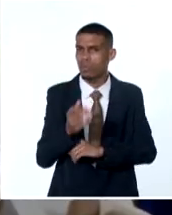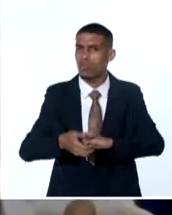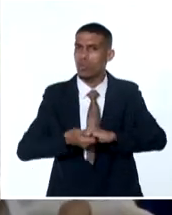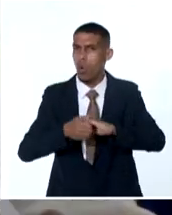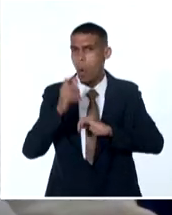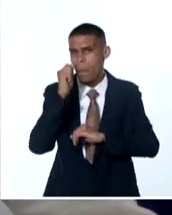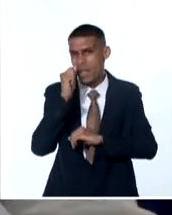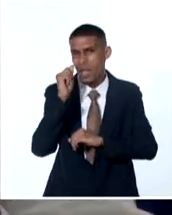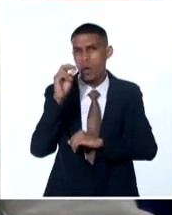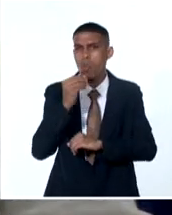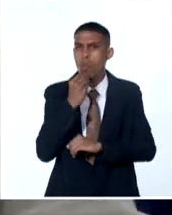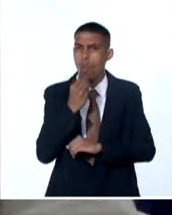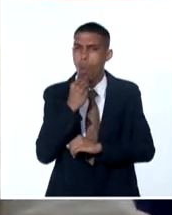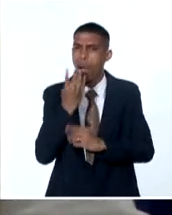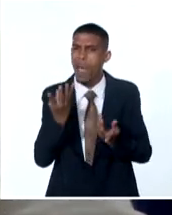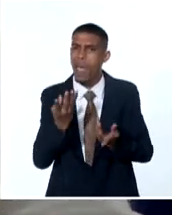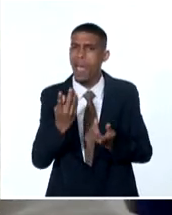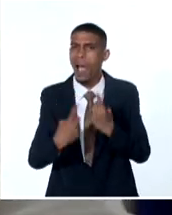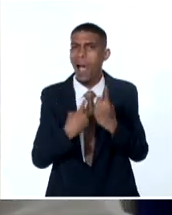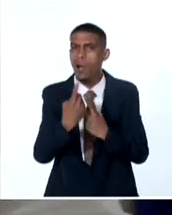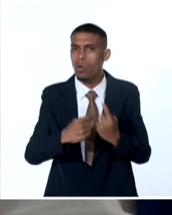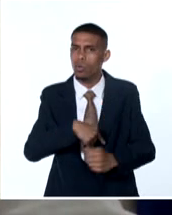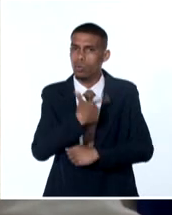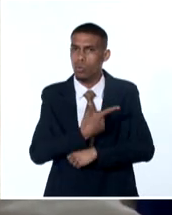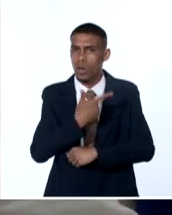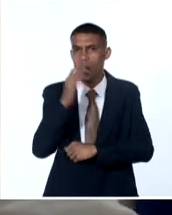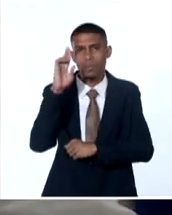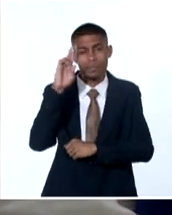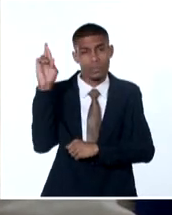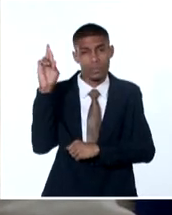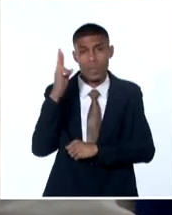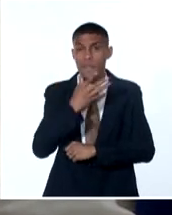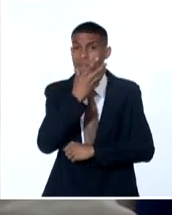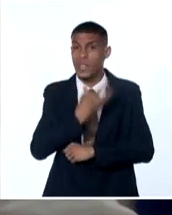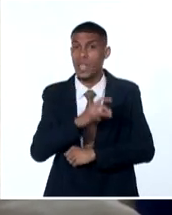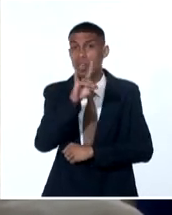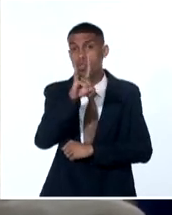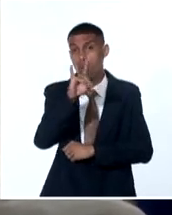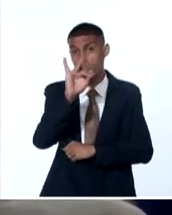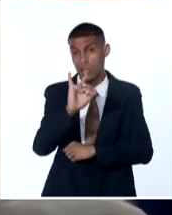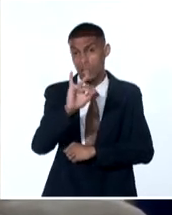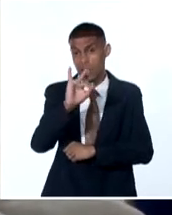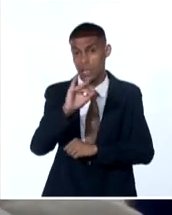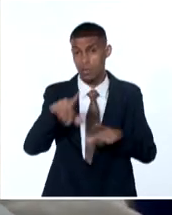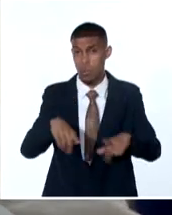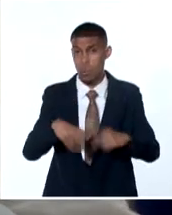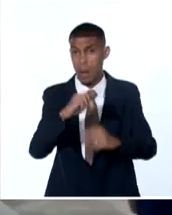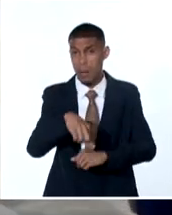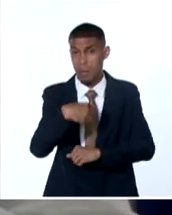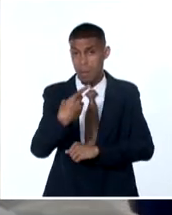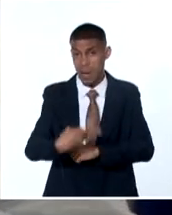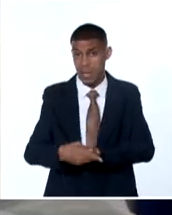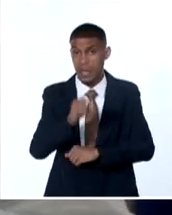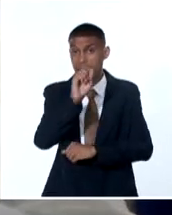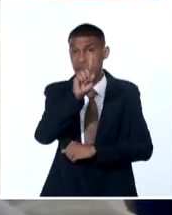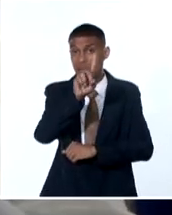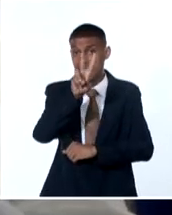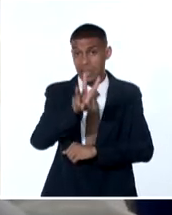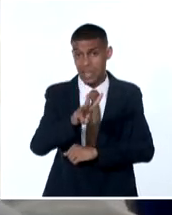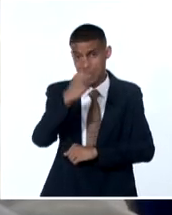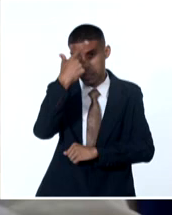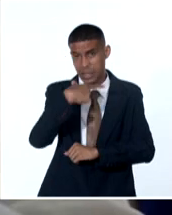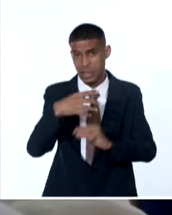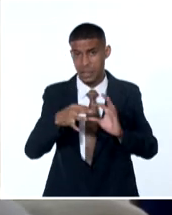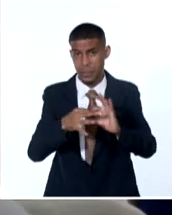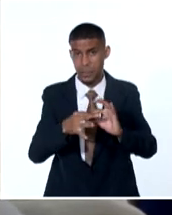Fidel en ocasión de la conmemoración de su 97 cumpleaños, a celebrarse el próximo día 13